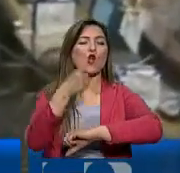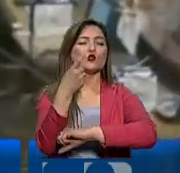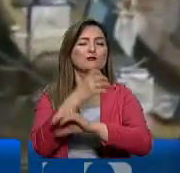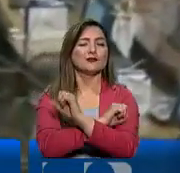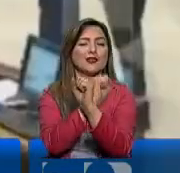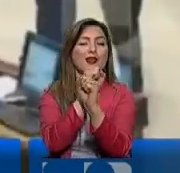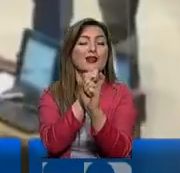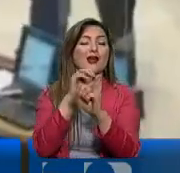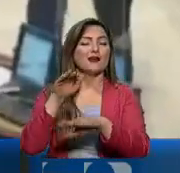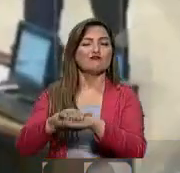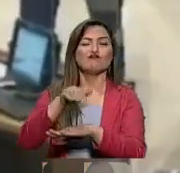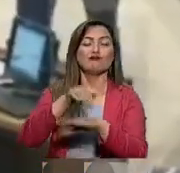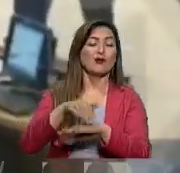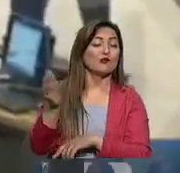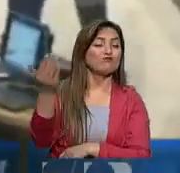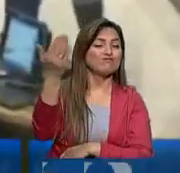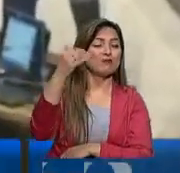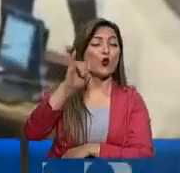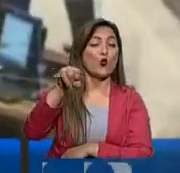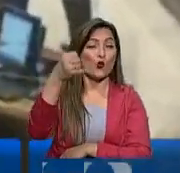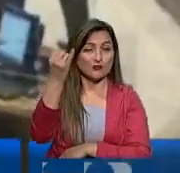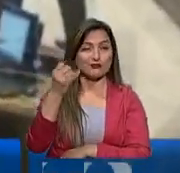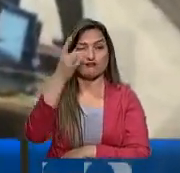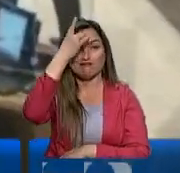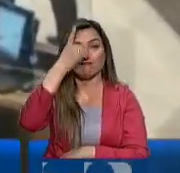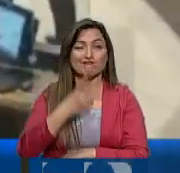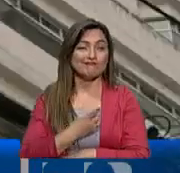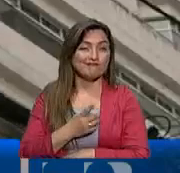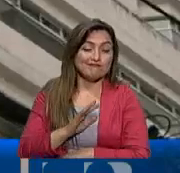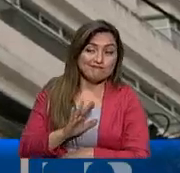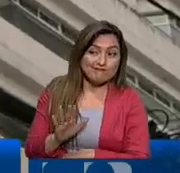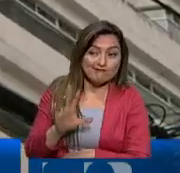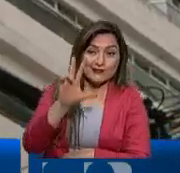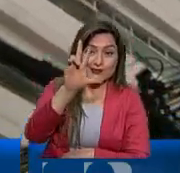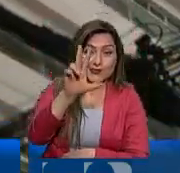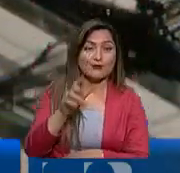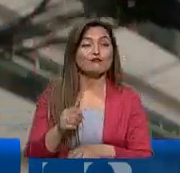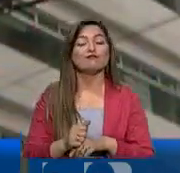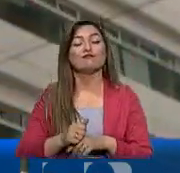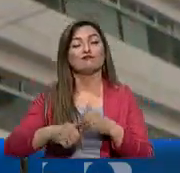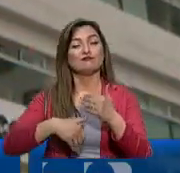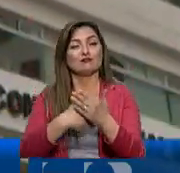jueves y además se deberá en esta sesión definir los tres postulantes para